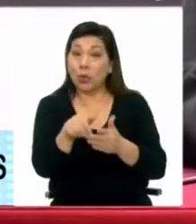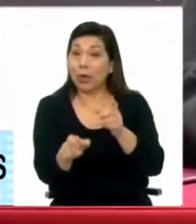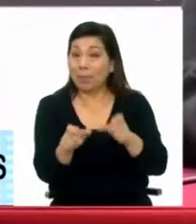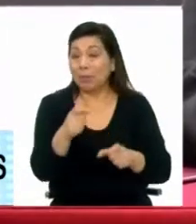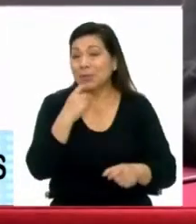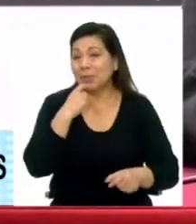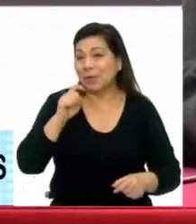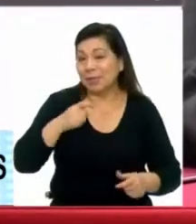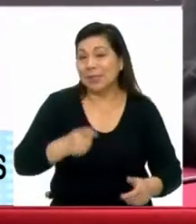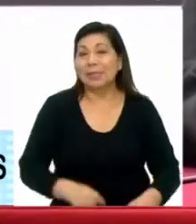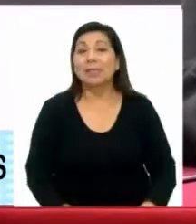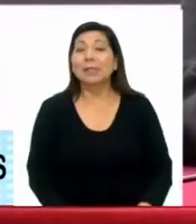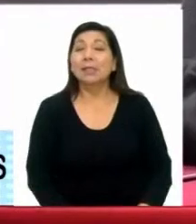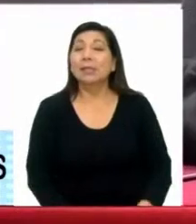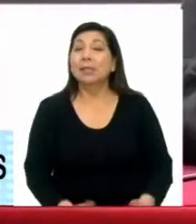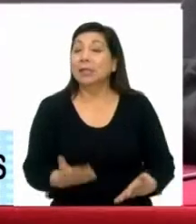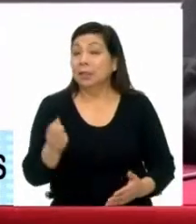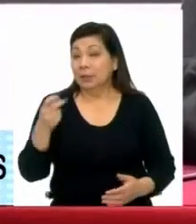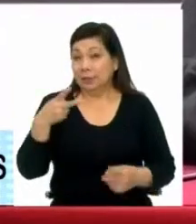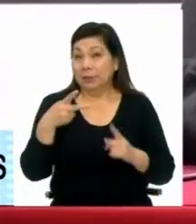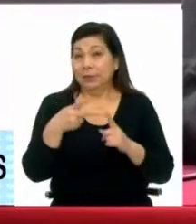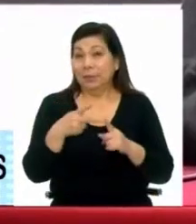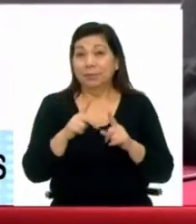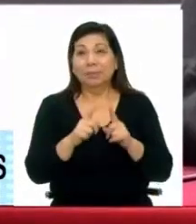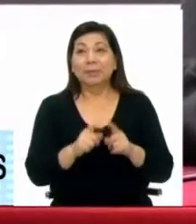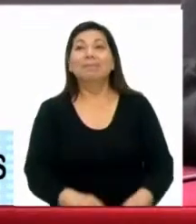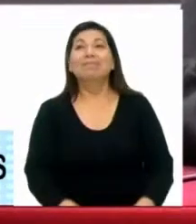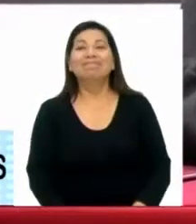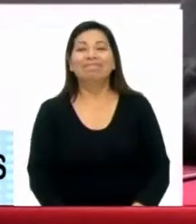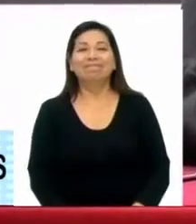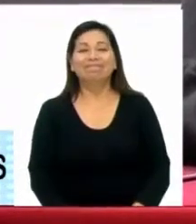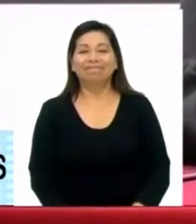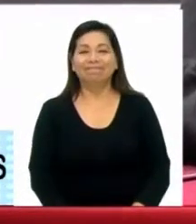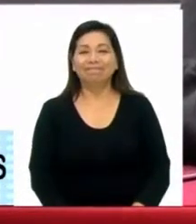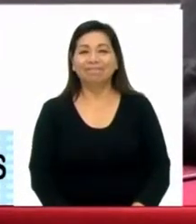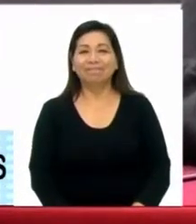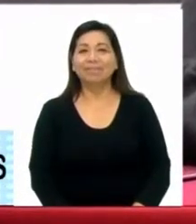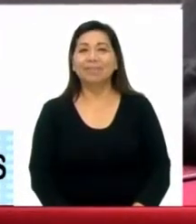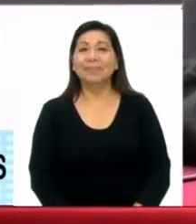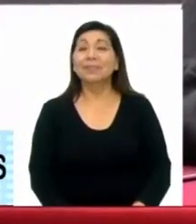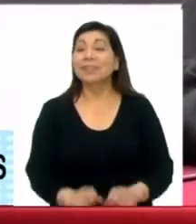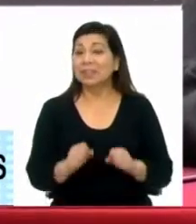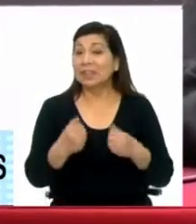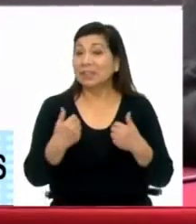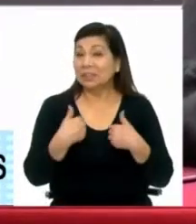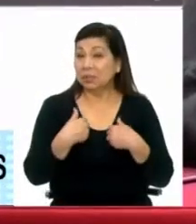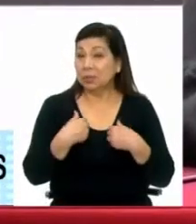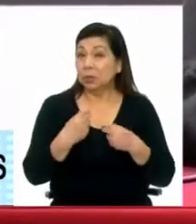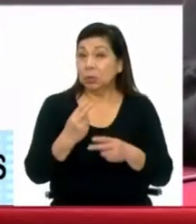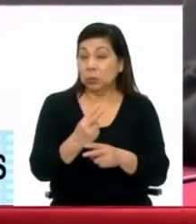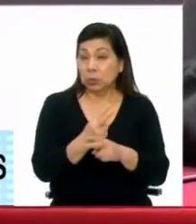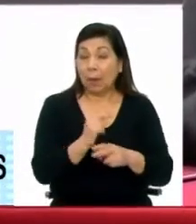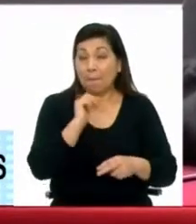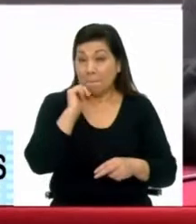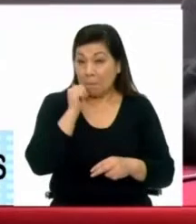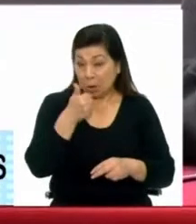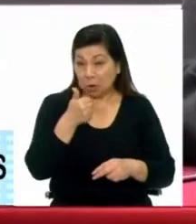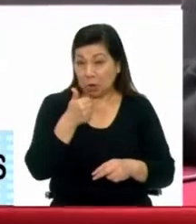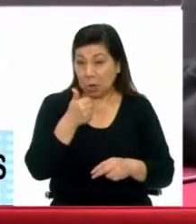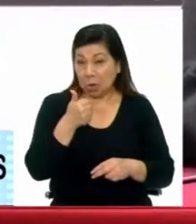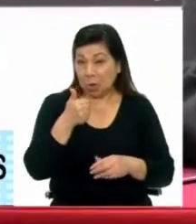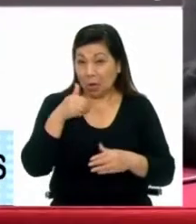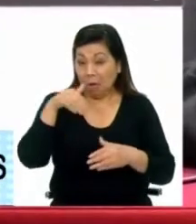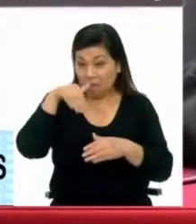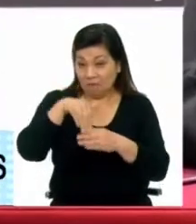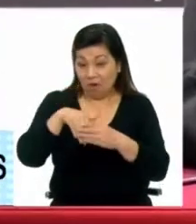¿no? Y respecto a la segunda pregunta, perdón, respecto a la segunda pregunta, si tenemos seguridad de que mañana